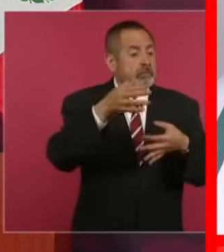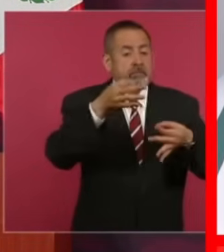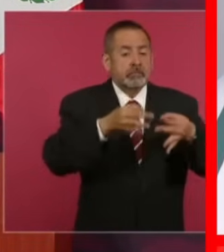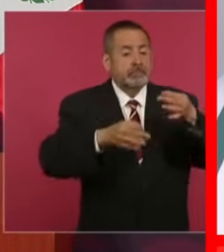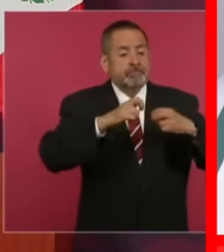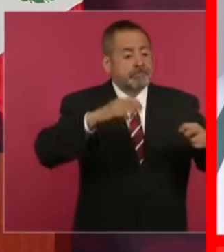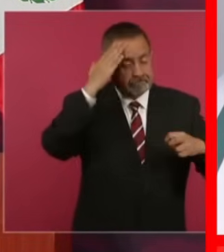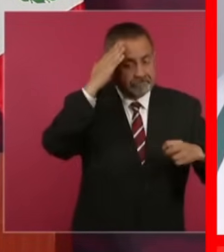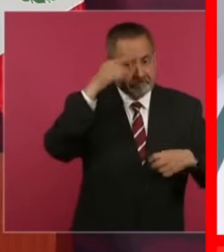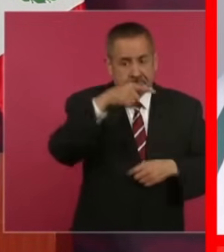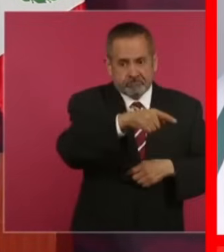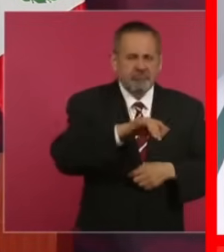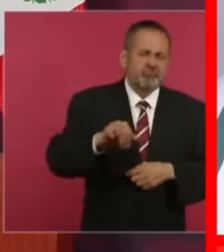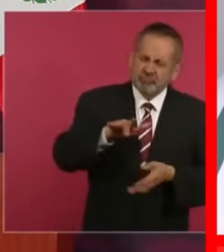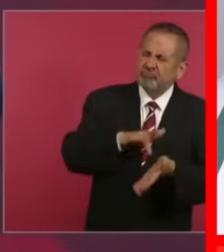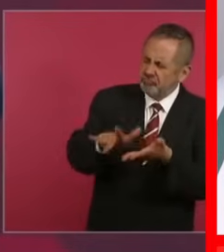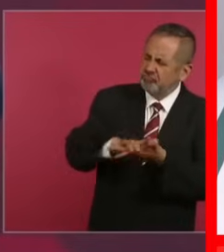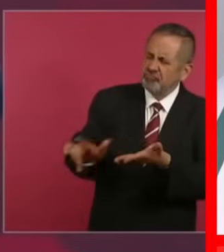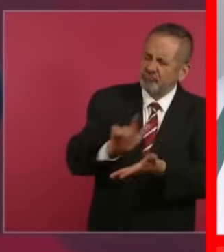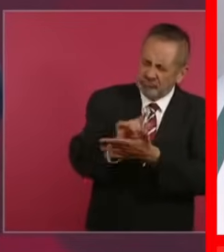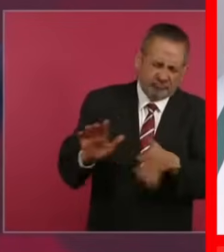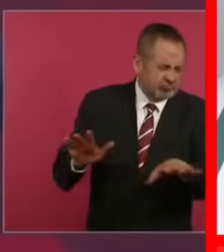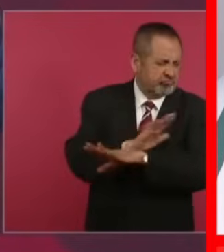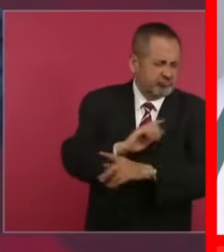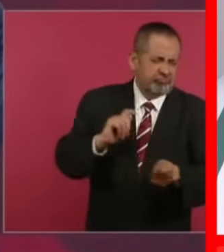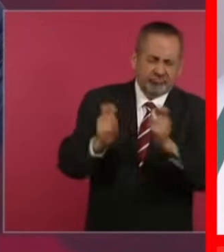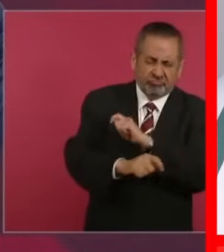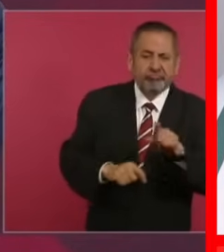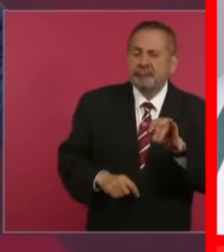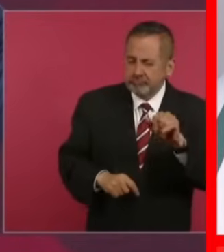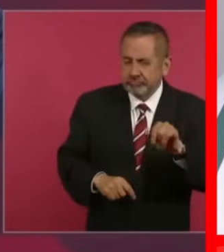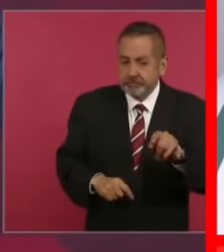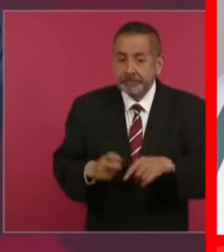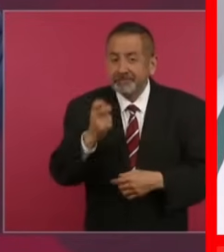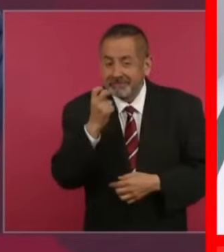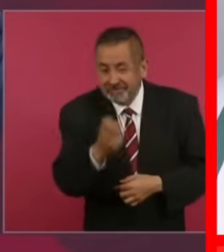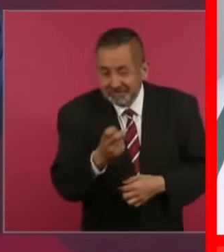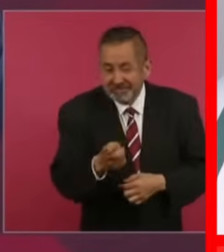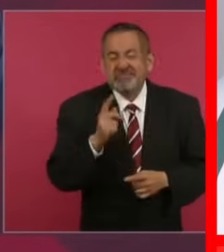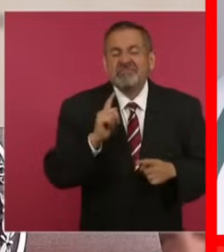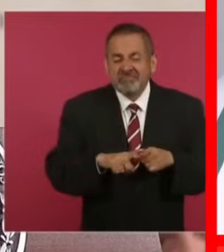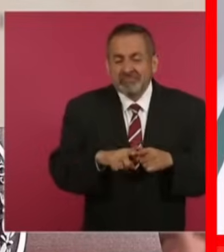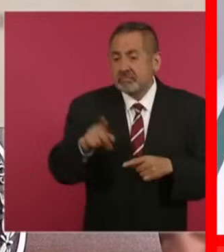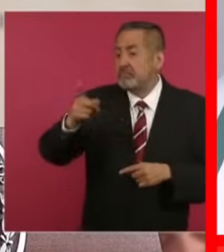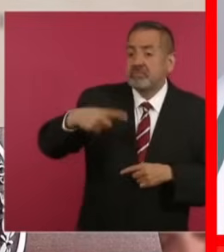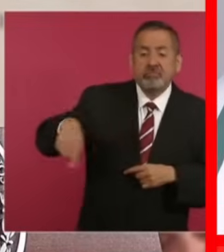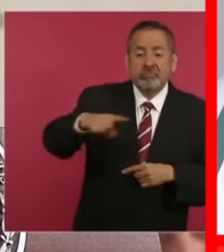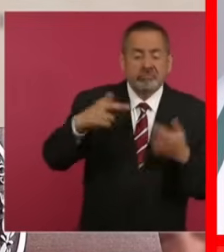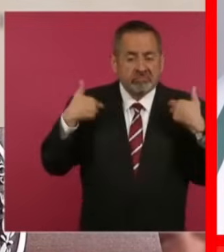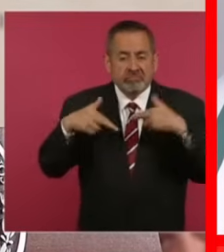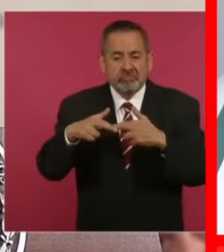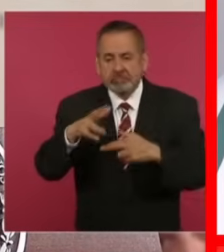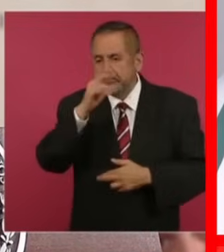apoyó esa reforma los maestros ni siquiera van